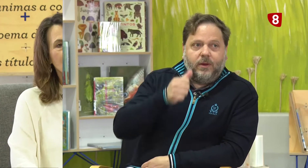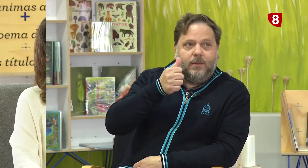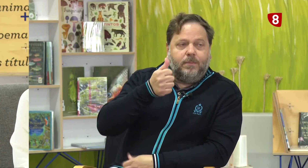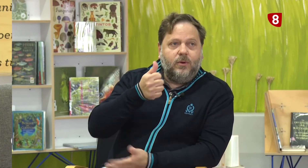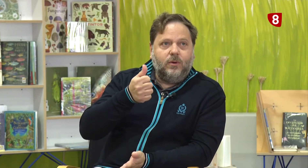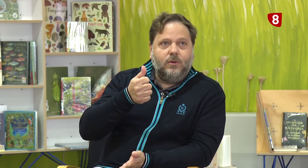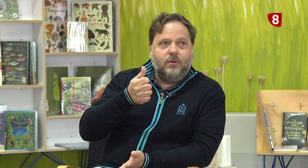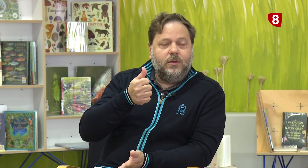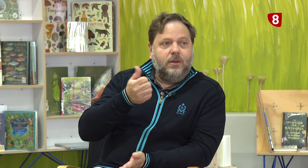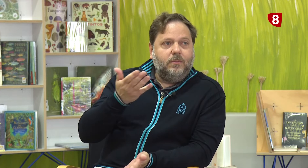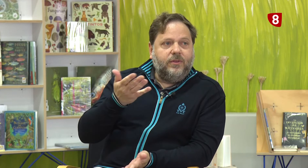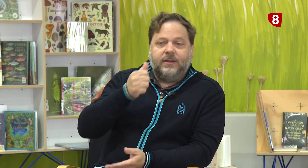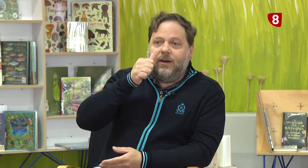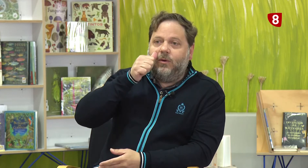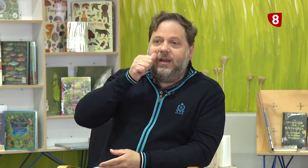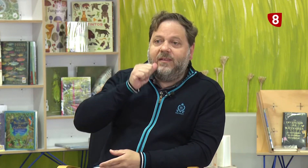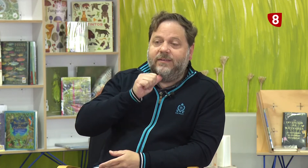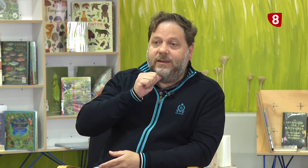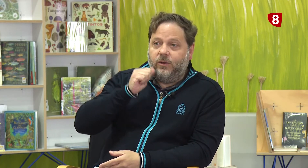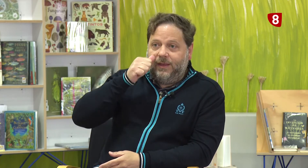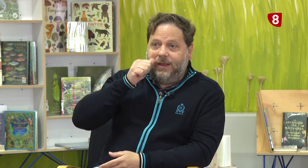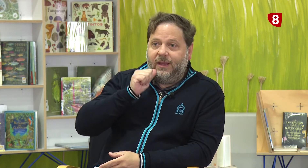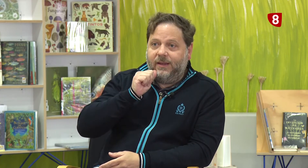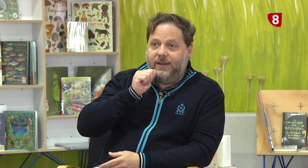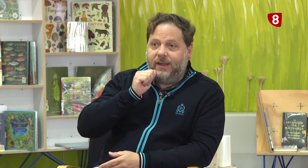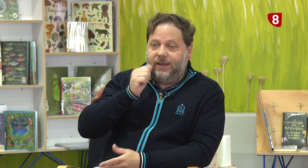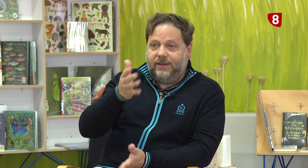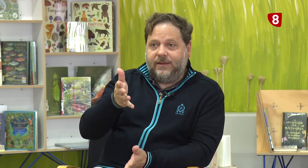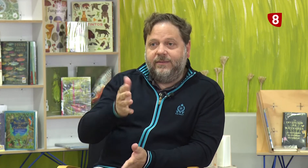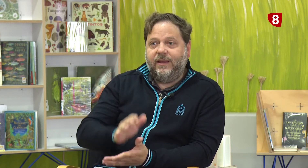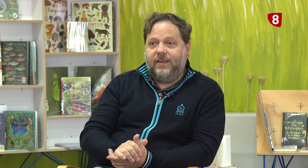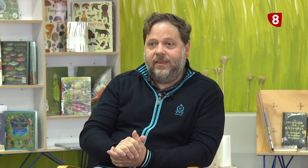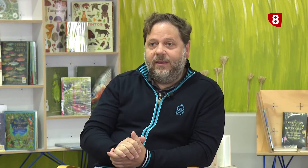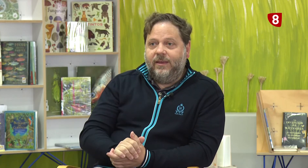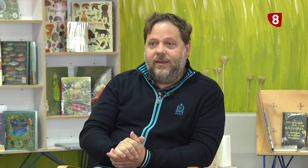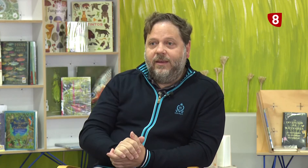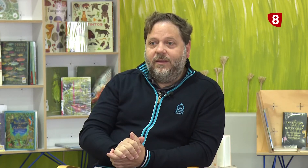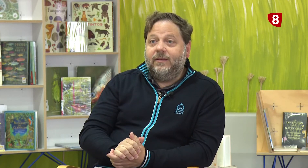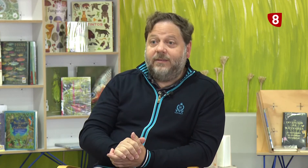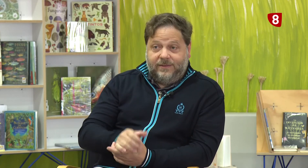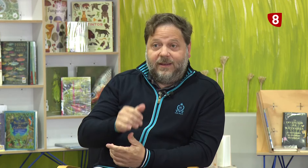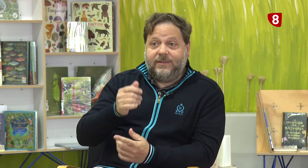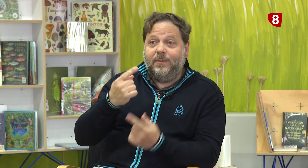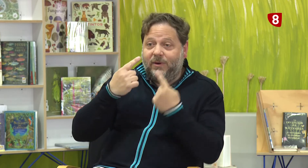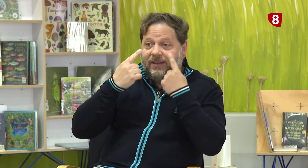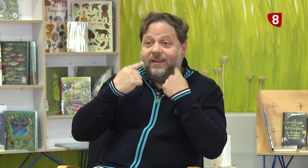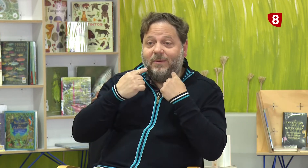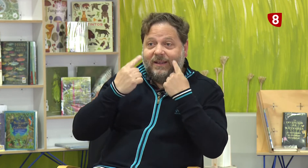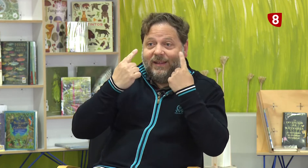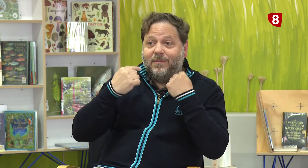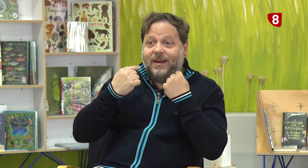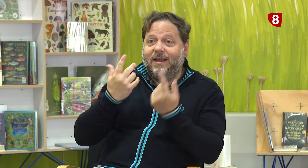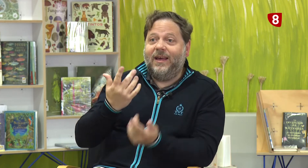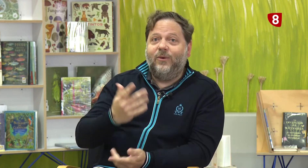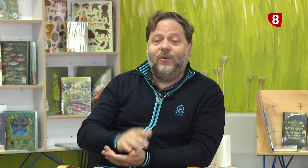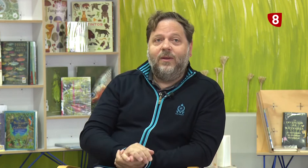común, por ejemplo, por decirte algo, este es el signo de Sánchez. ¿Sánchez es así? Sánchez es así porque es